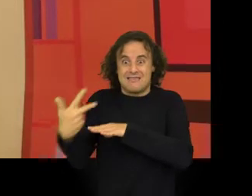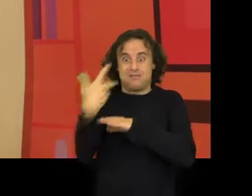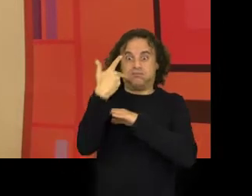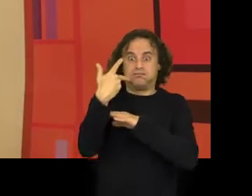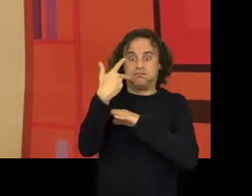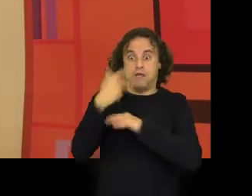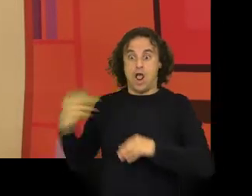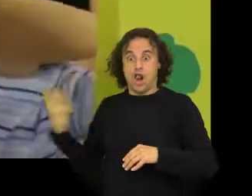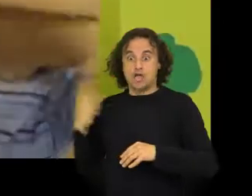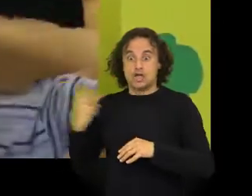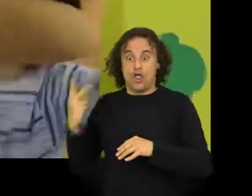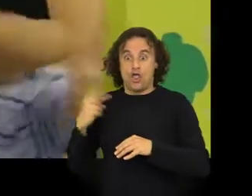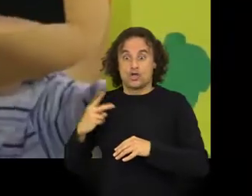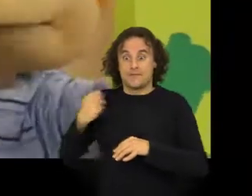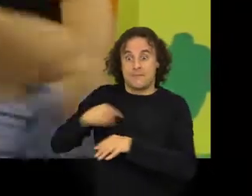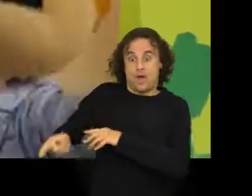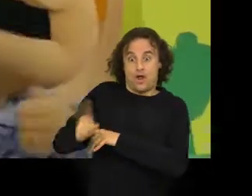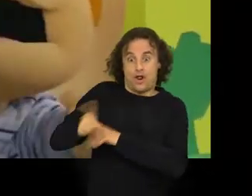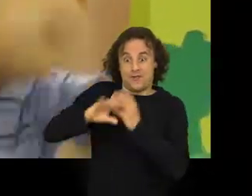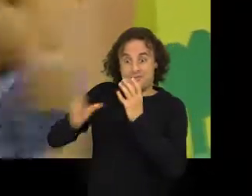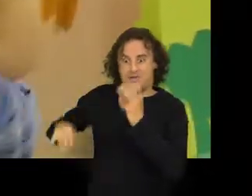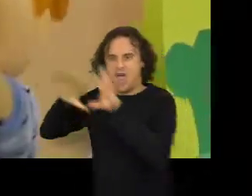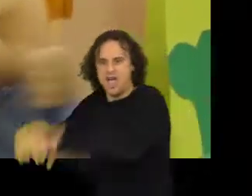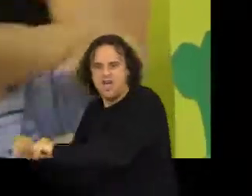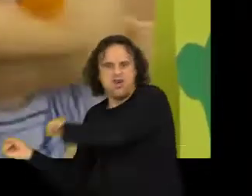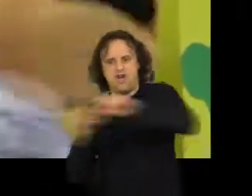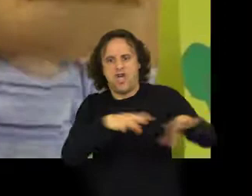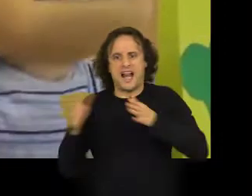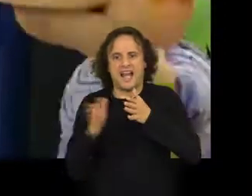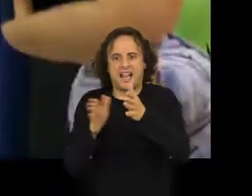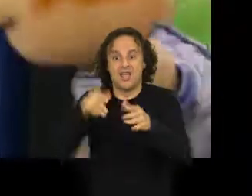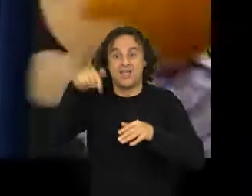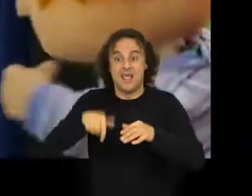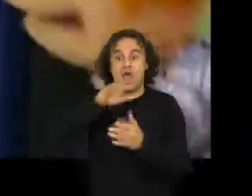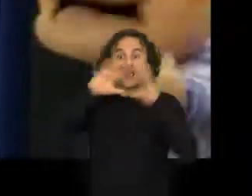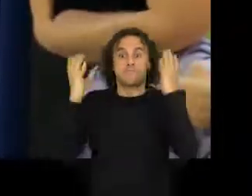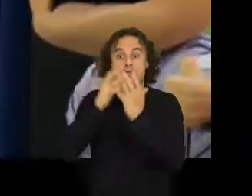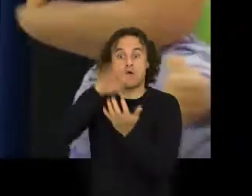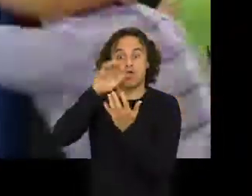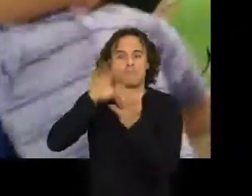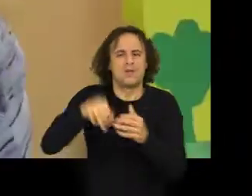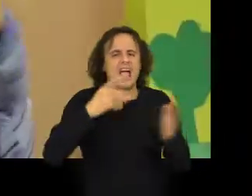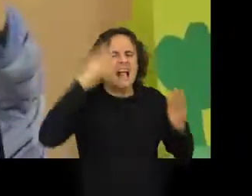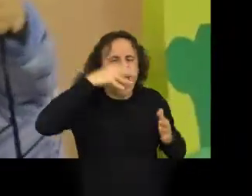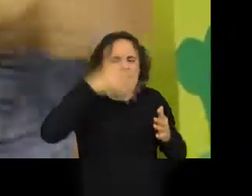nós, mas supermúsculos eu agarrámola polo rabo e metémola no río, entón o río saiu un